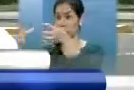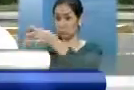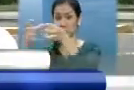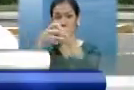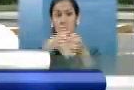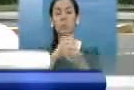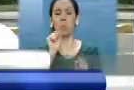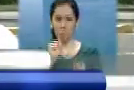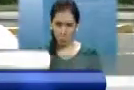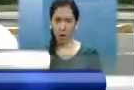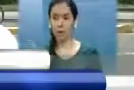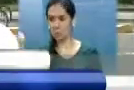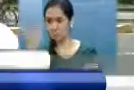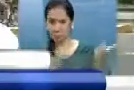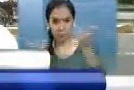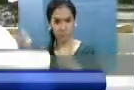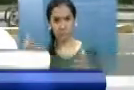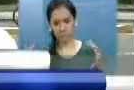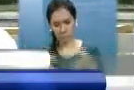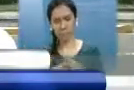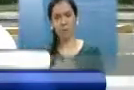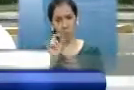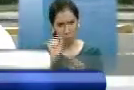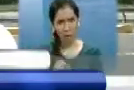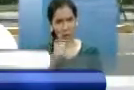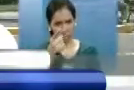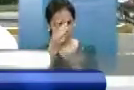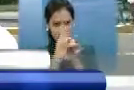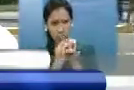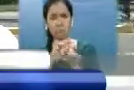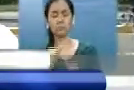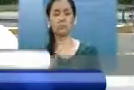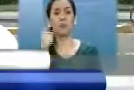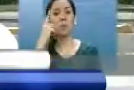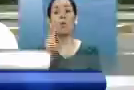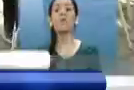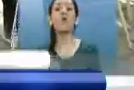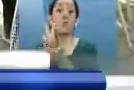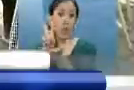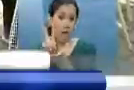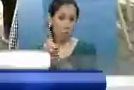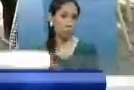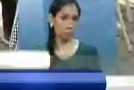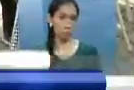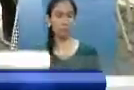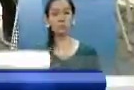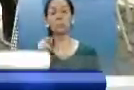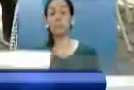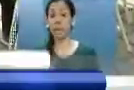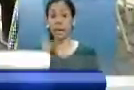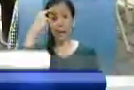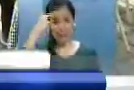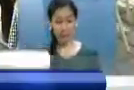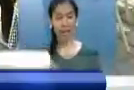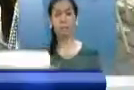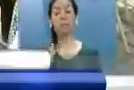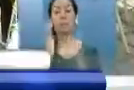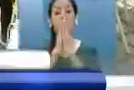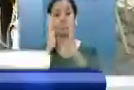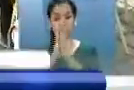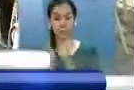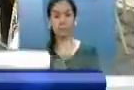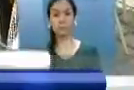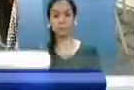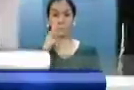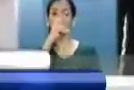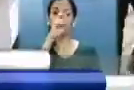puede aportar un granito de arena, cada persona puede acercarse y ofrecer un voluntariado. El Domingo por el Huérfano se celebra desde 2009